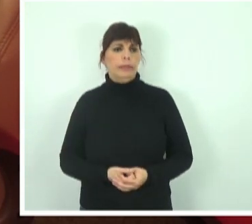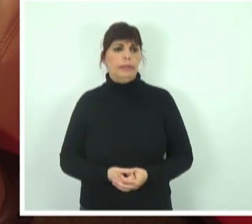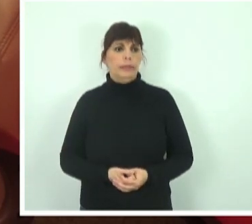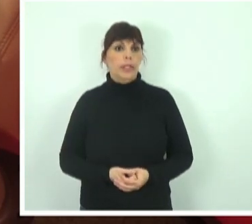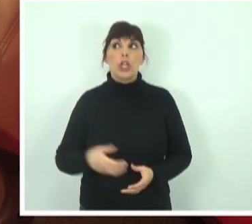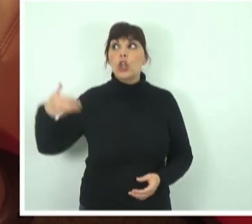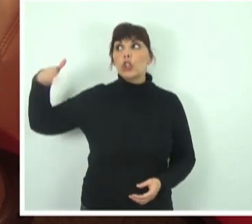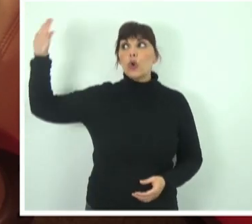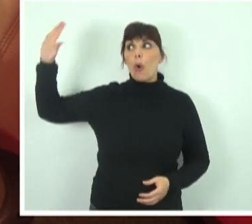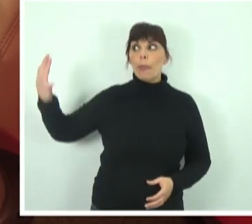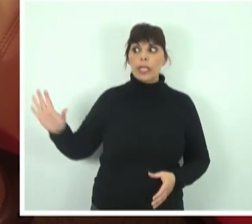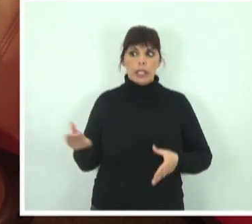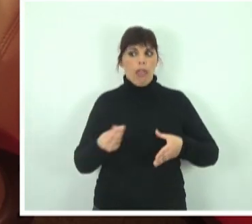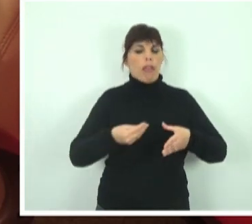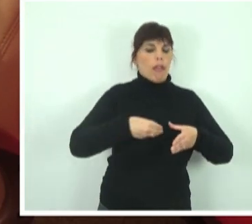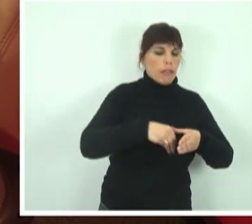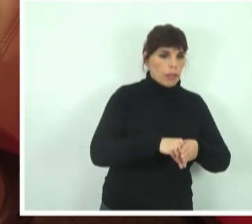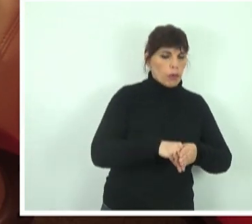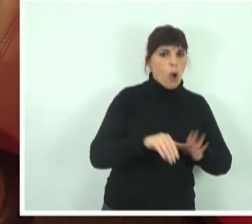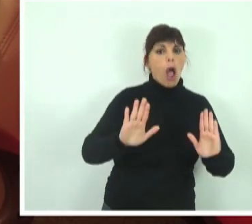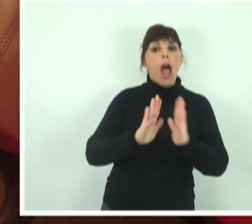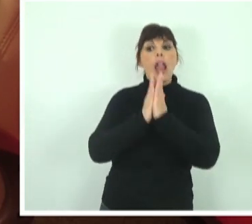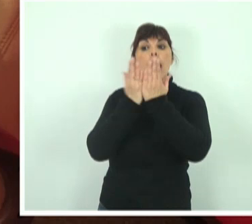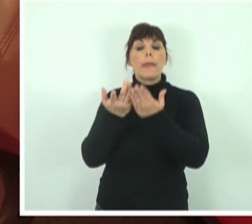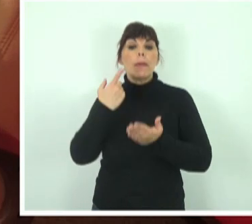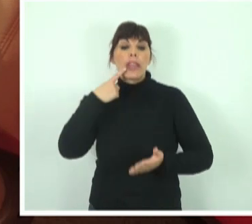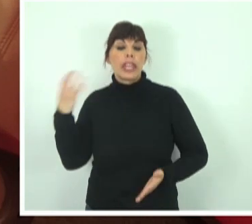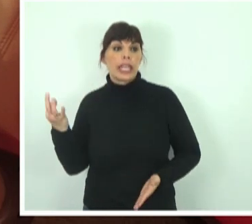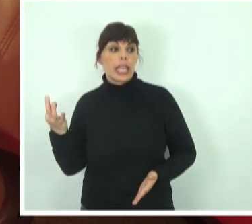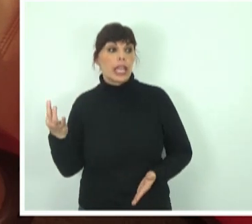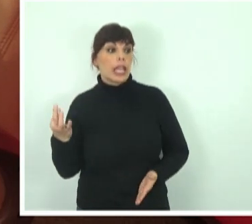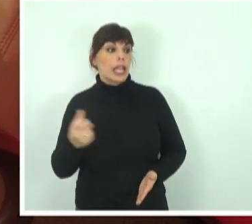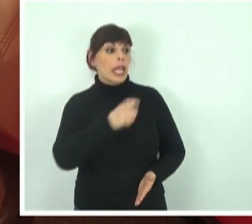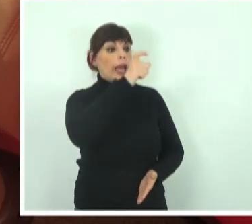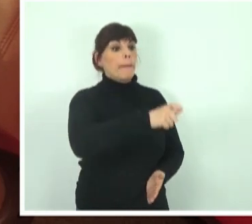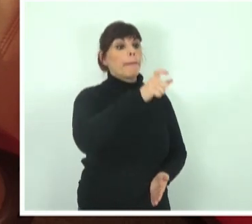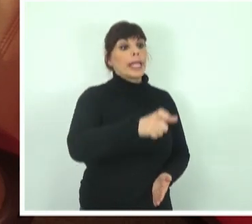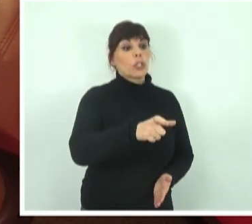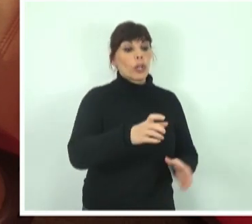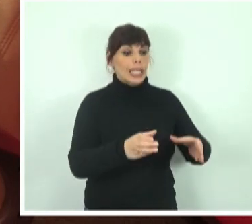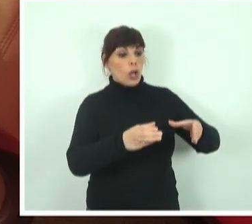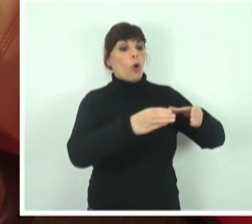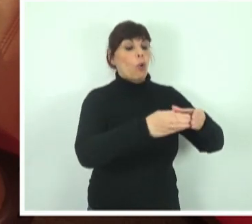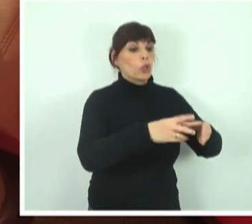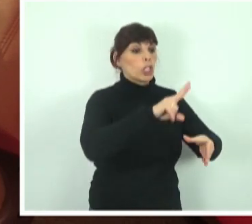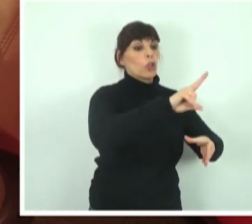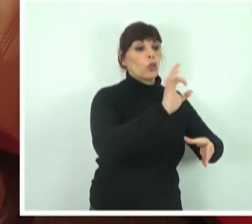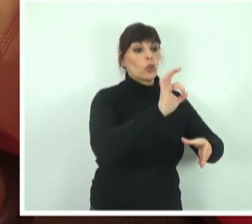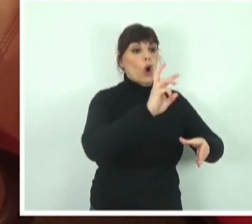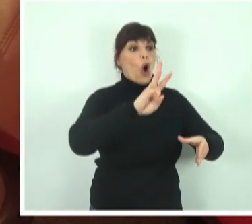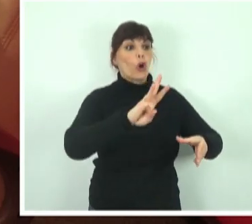18, versículo 20, donde dice el Señor, que donde dos o tres están congregados en su